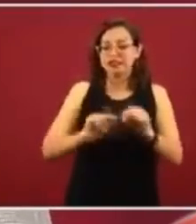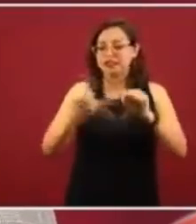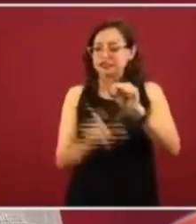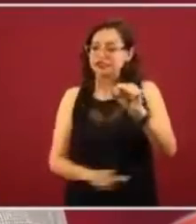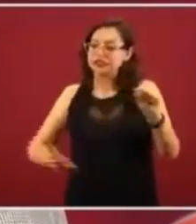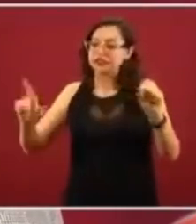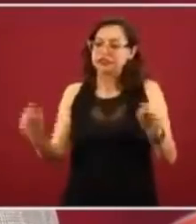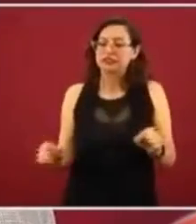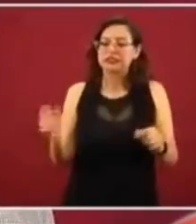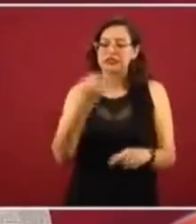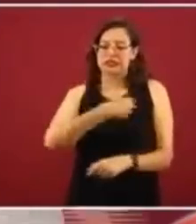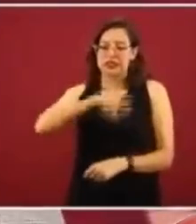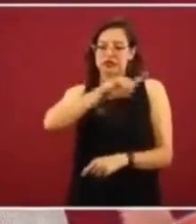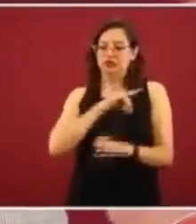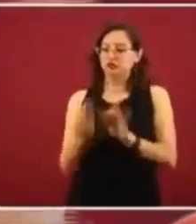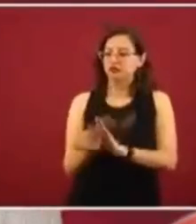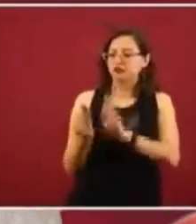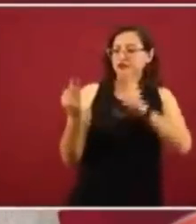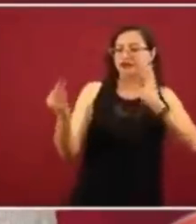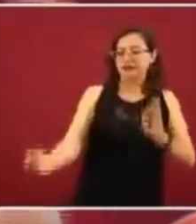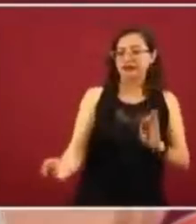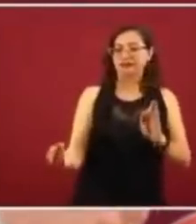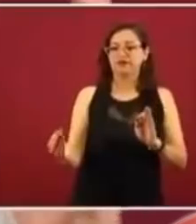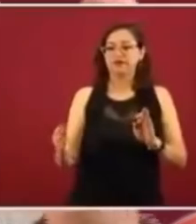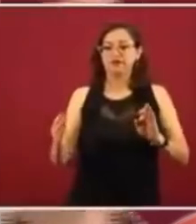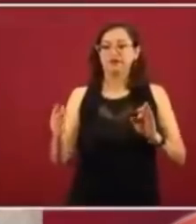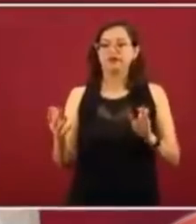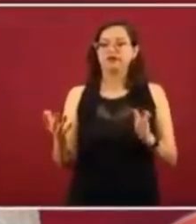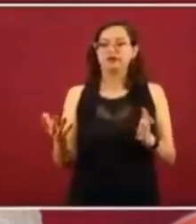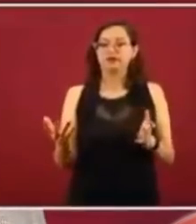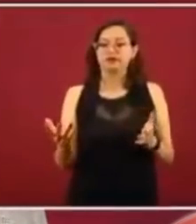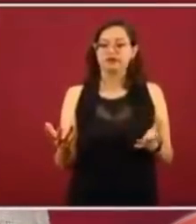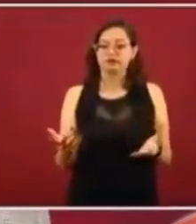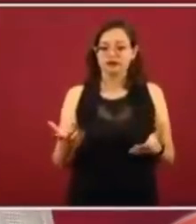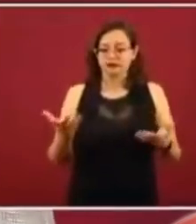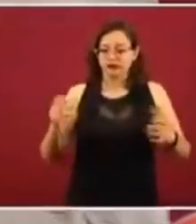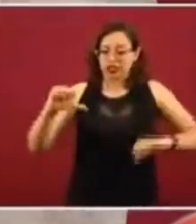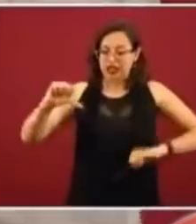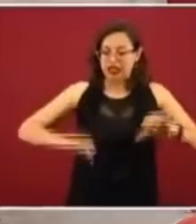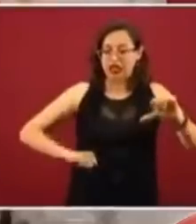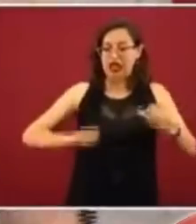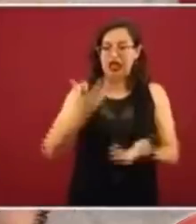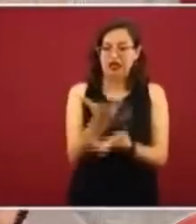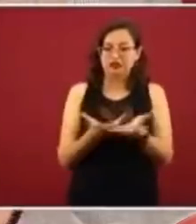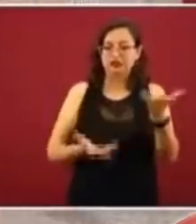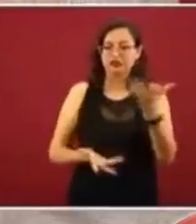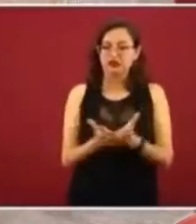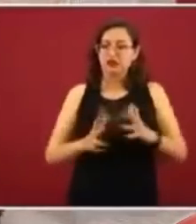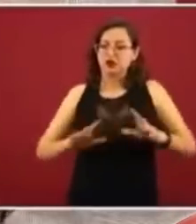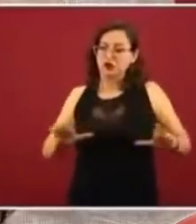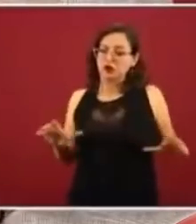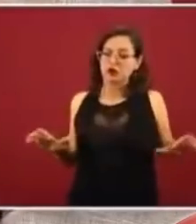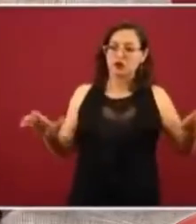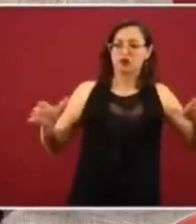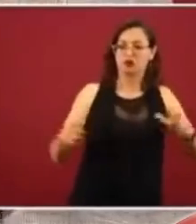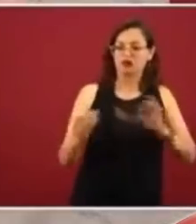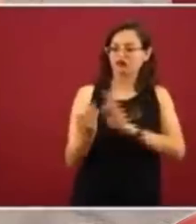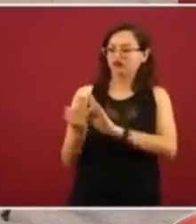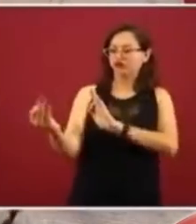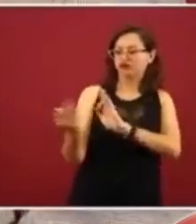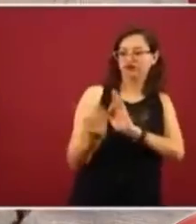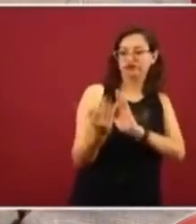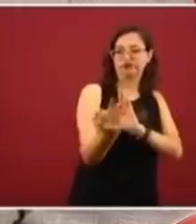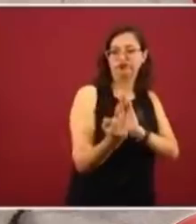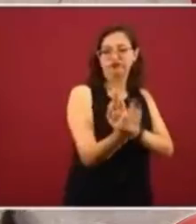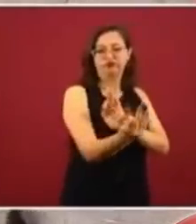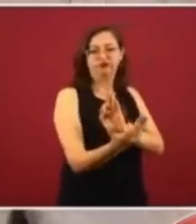Sana Distancia, y por eso la empaquetamos en un grupo de medidas colectivas de sana distancia. Esto va más